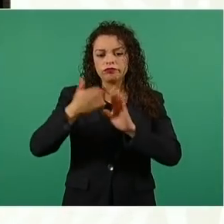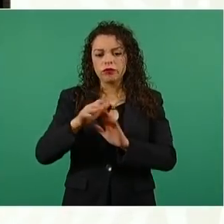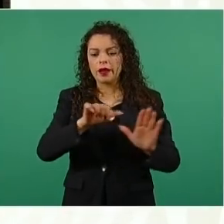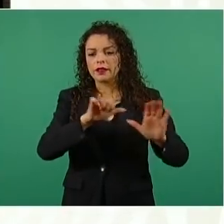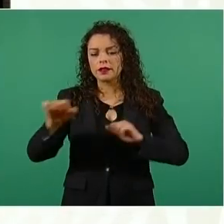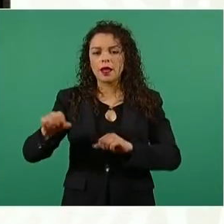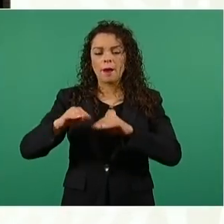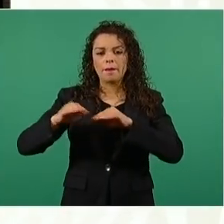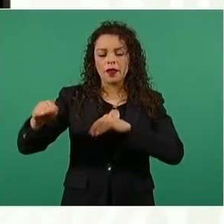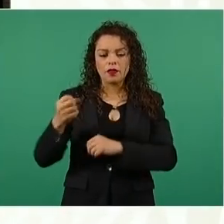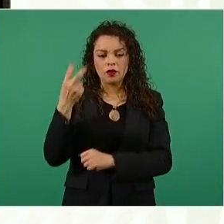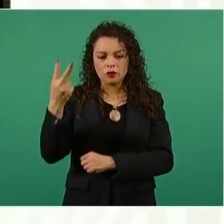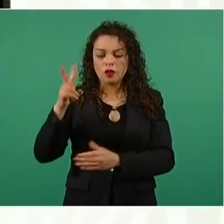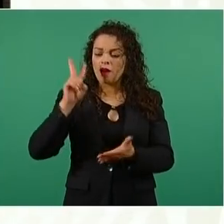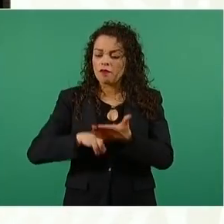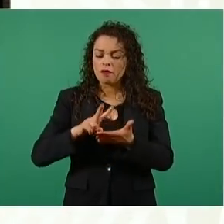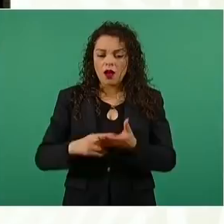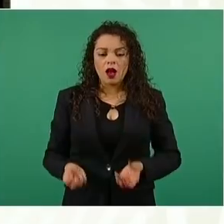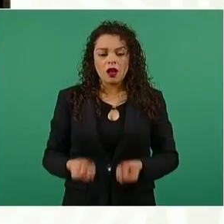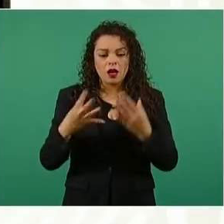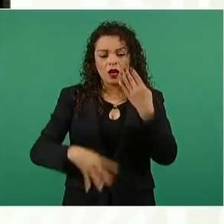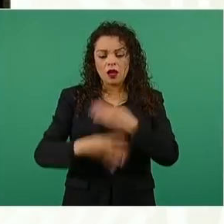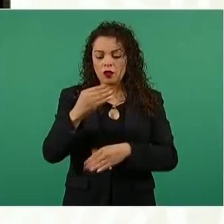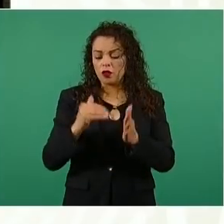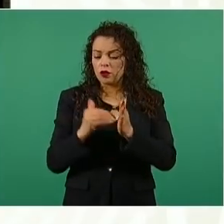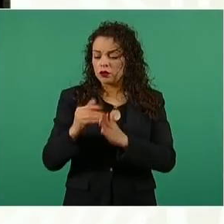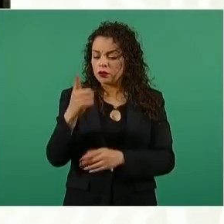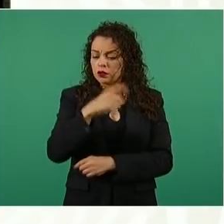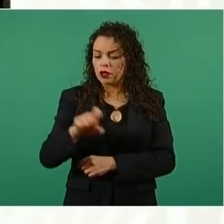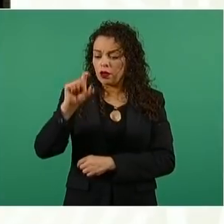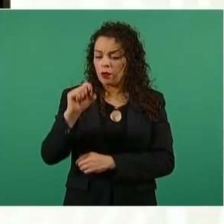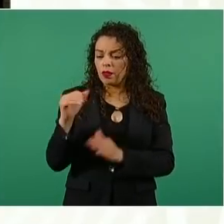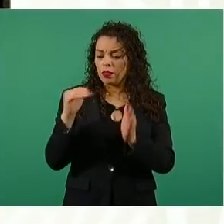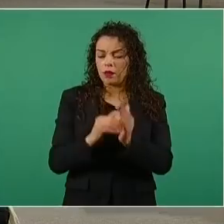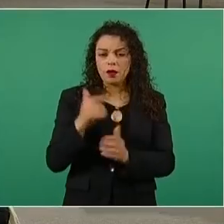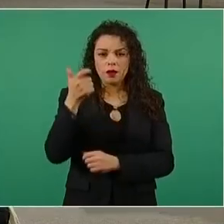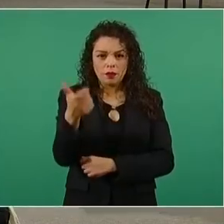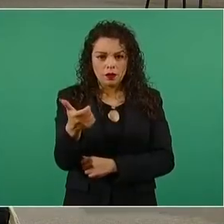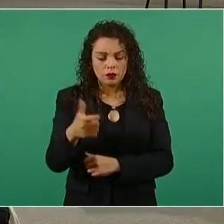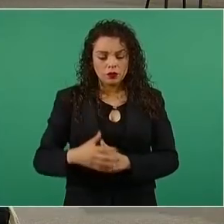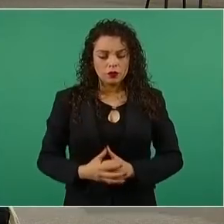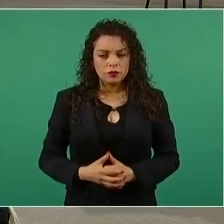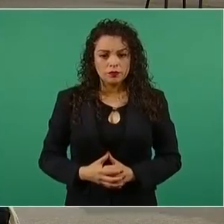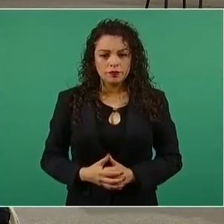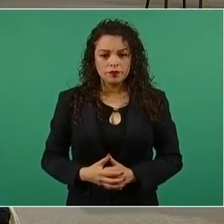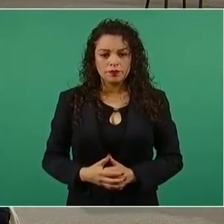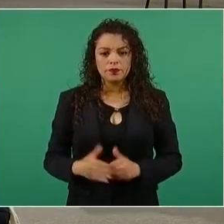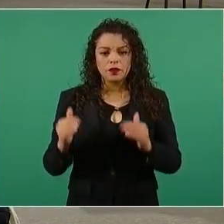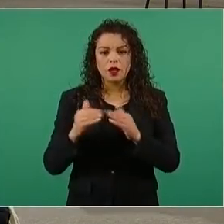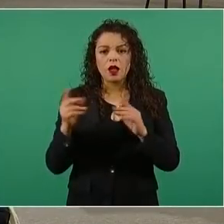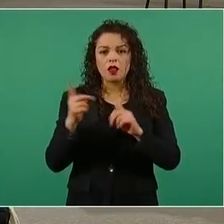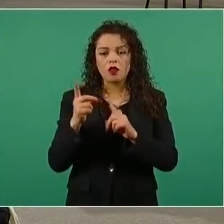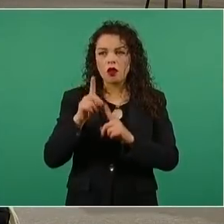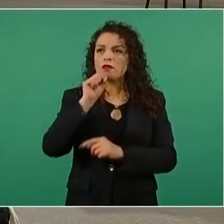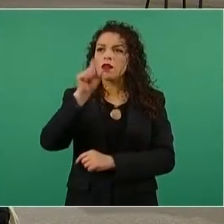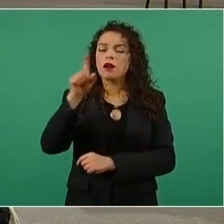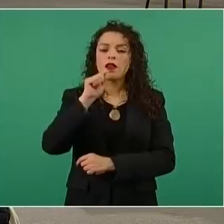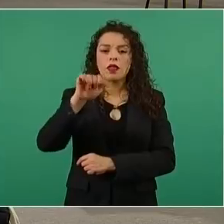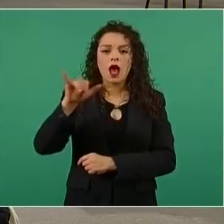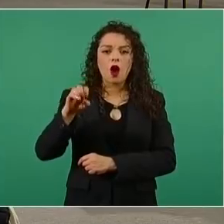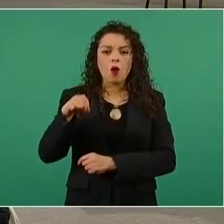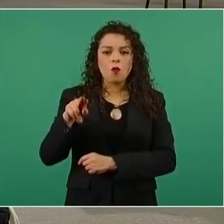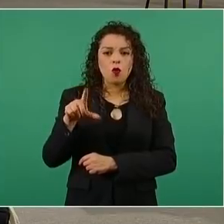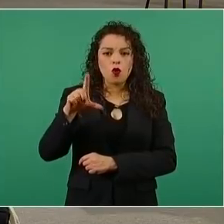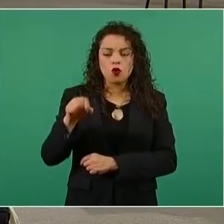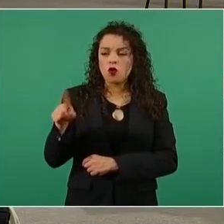y un valor de 14.120.000 pesos. una casa en Tlajomulco, Jalisco, en